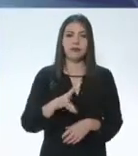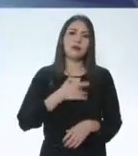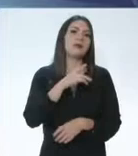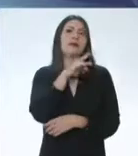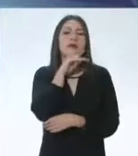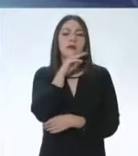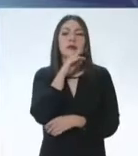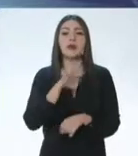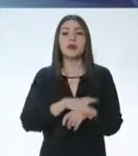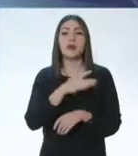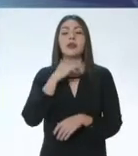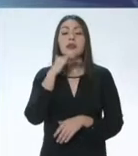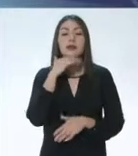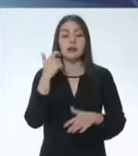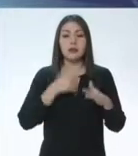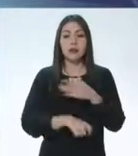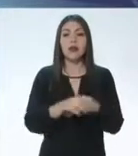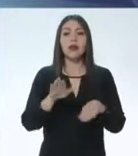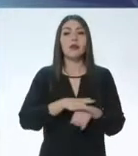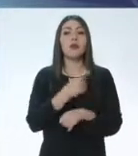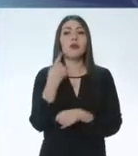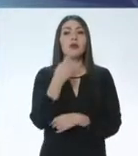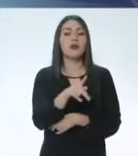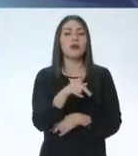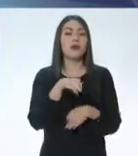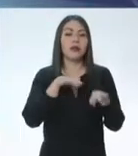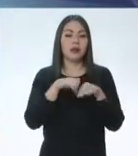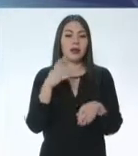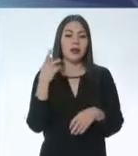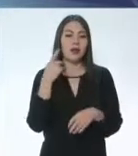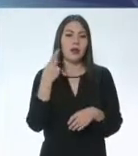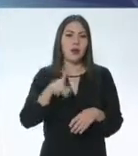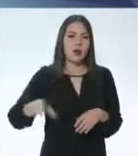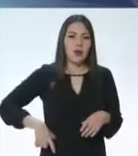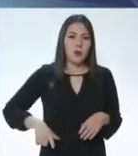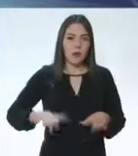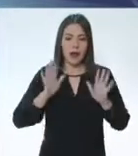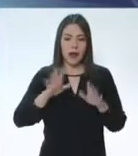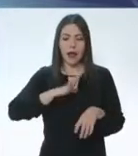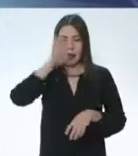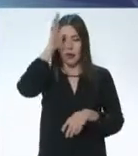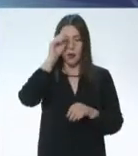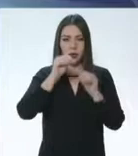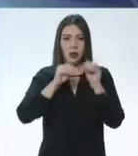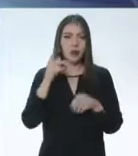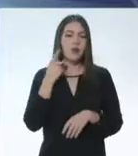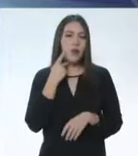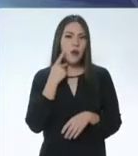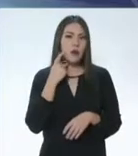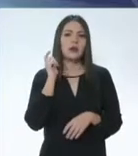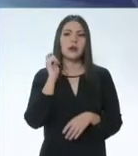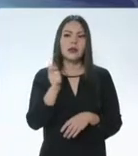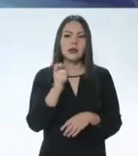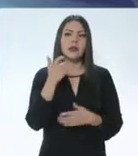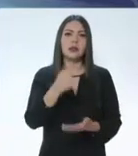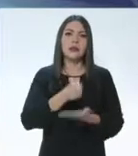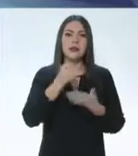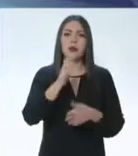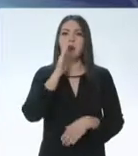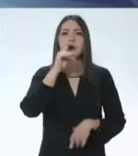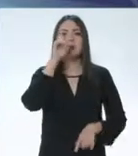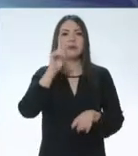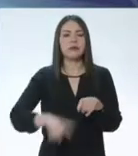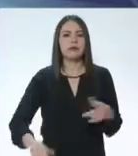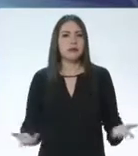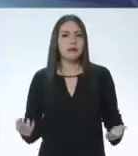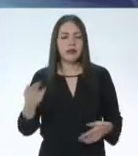corrupción, no se puede tirar a la basura una política de esta forma, ¿no? Habría que analizar, habría que hacer diagnósticos claros para saber dónde están los problemas y